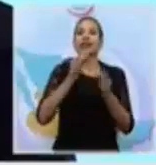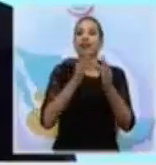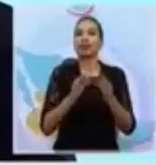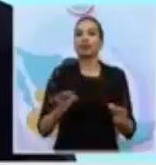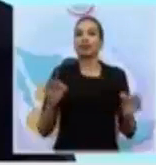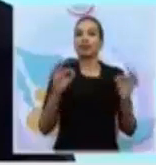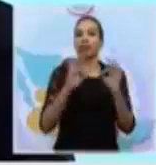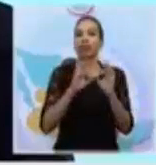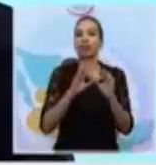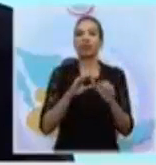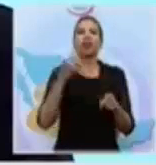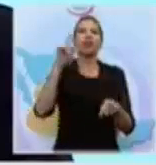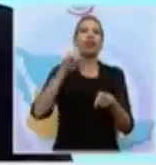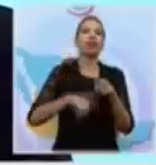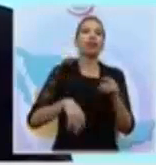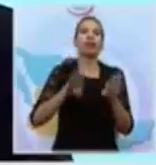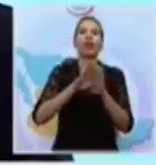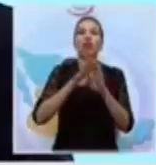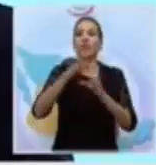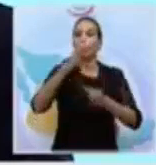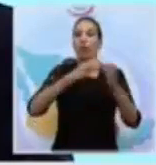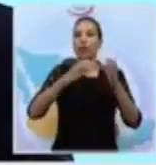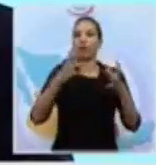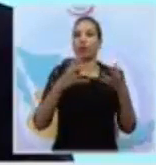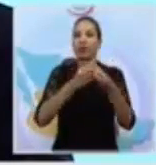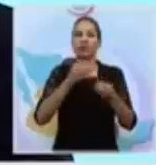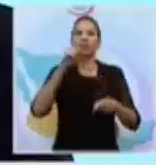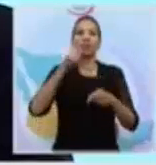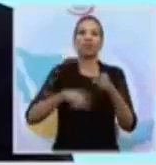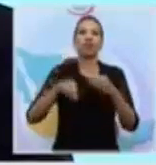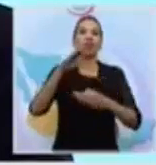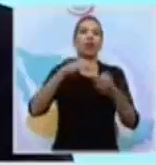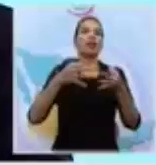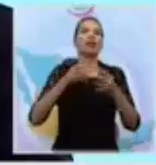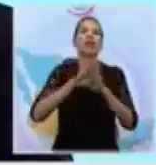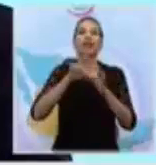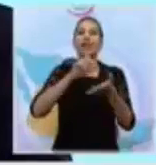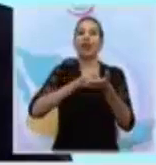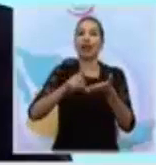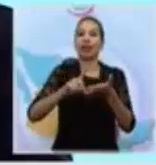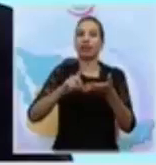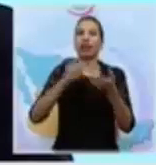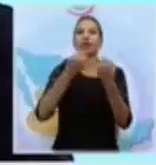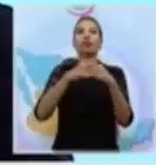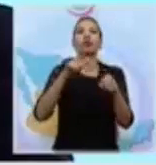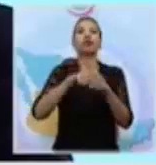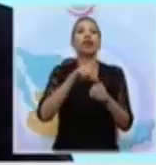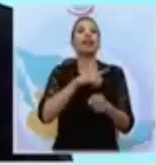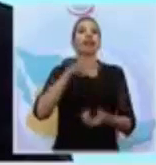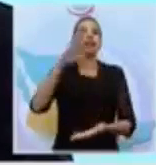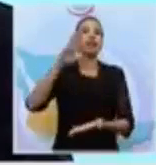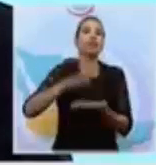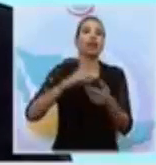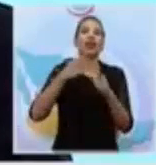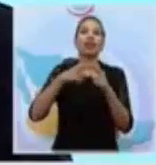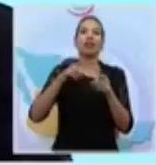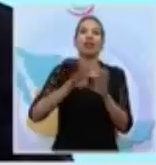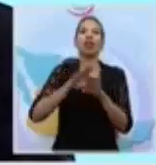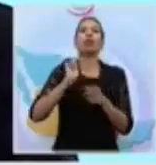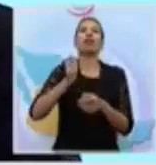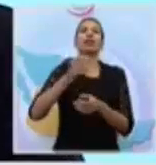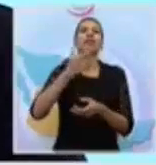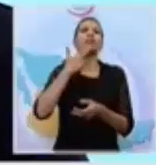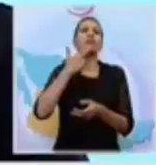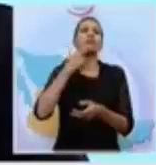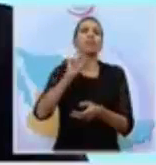de la desmercantilización. Toda extensión de los derechos sociales disminuye el estatus de mercancía